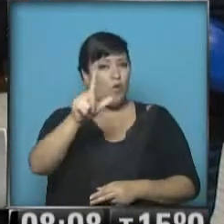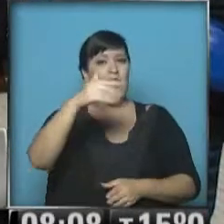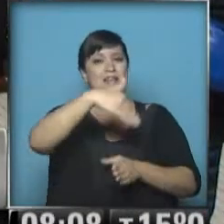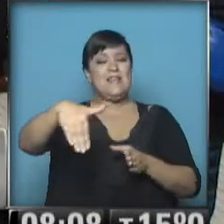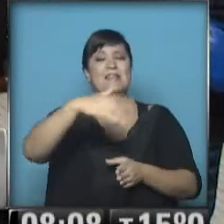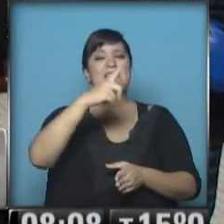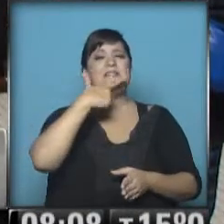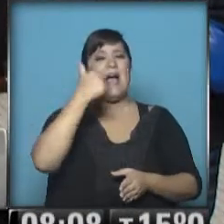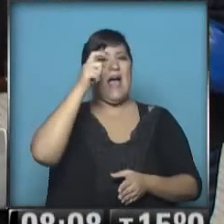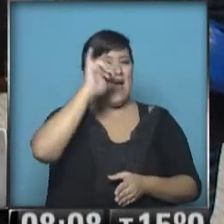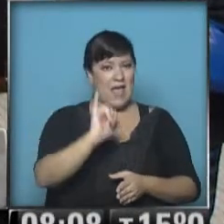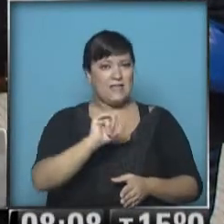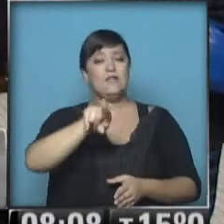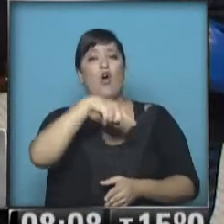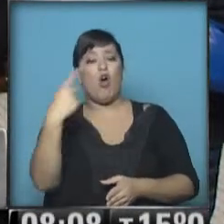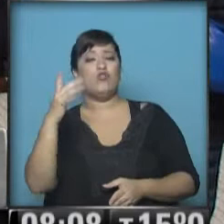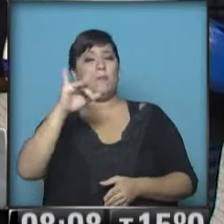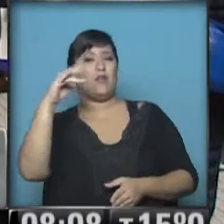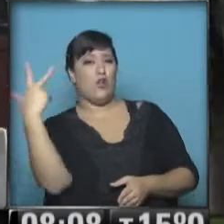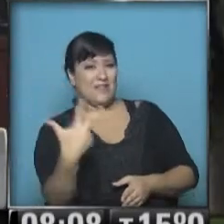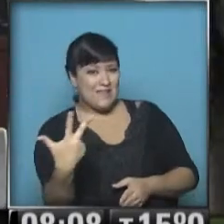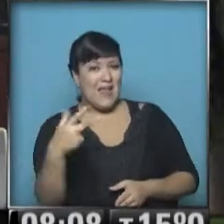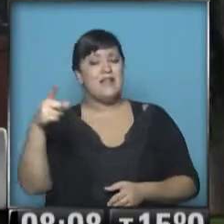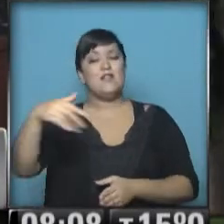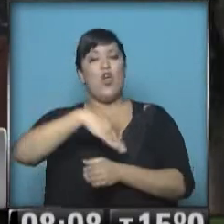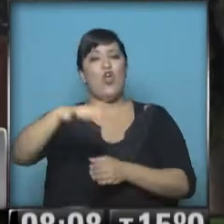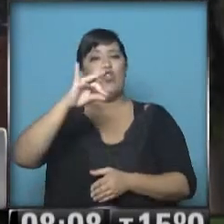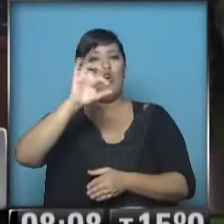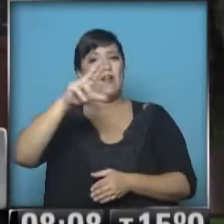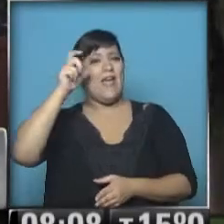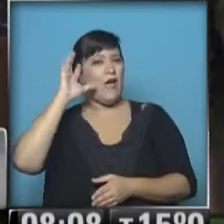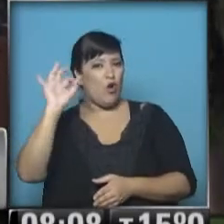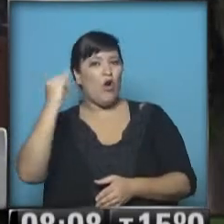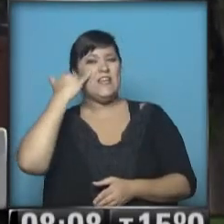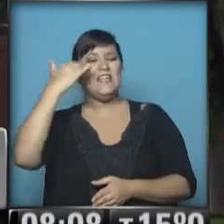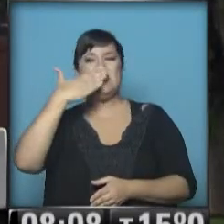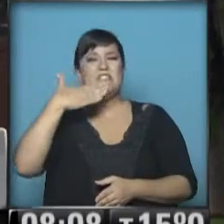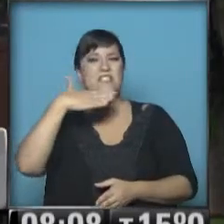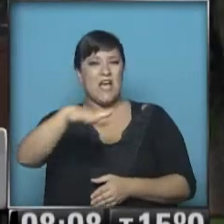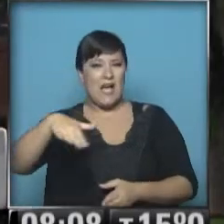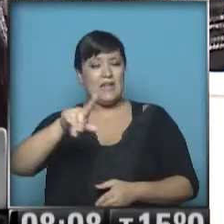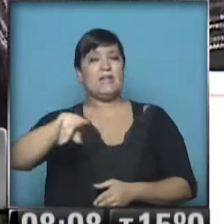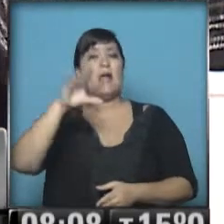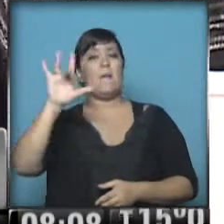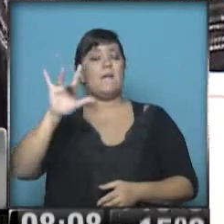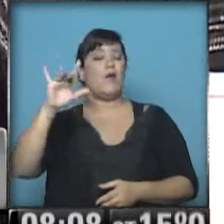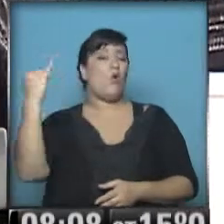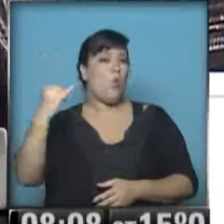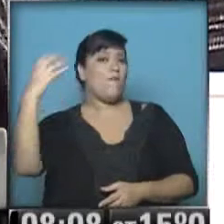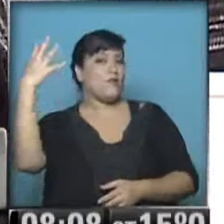miércoles 3 en Corrientes y Dorrego de Chacarita, el jueves 4 en Avenida Piedra Buena y 2 de Abril de